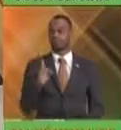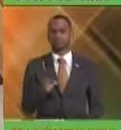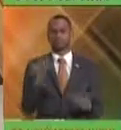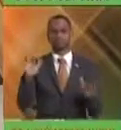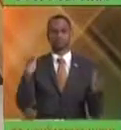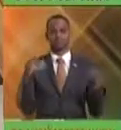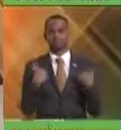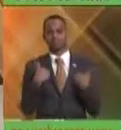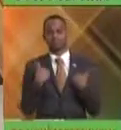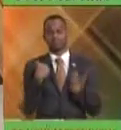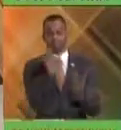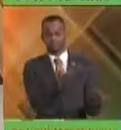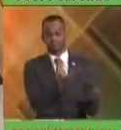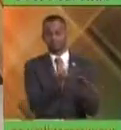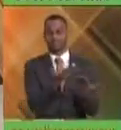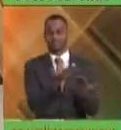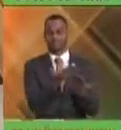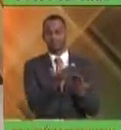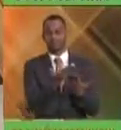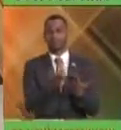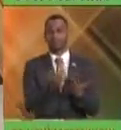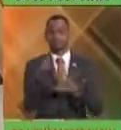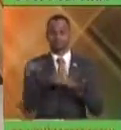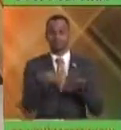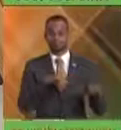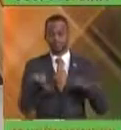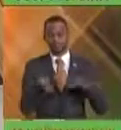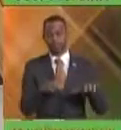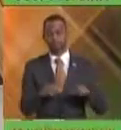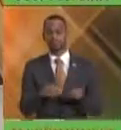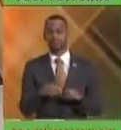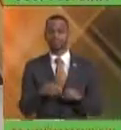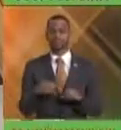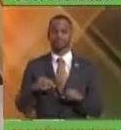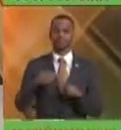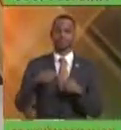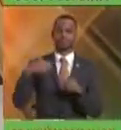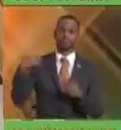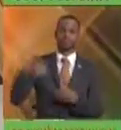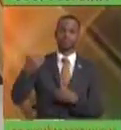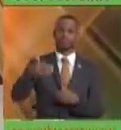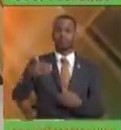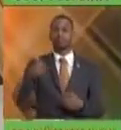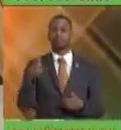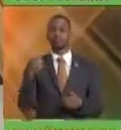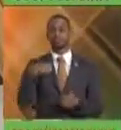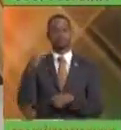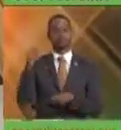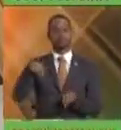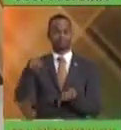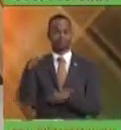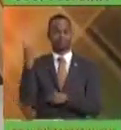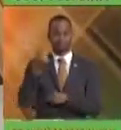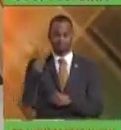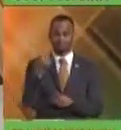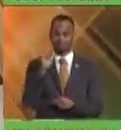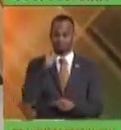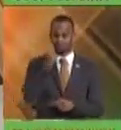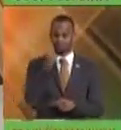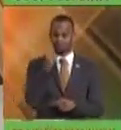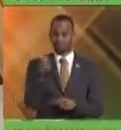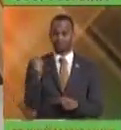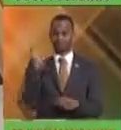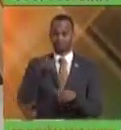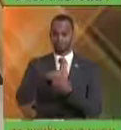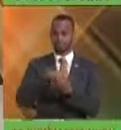ya tenemos ya tenemos una práctica es una para larga además porque cada vez que nosotros